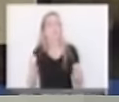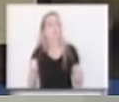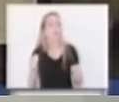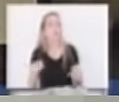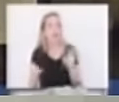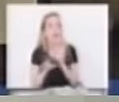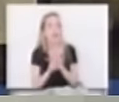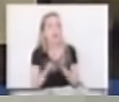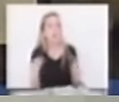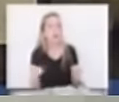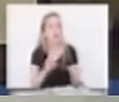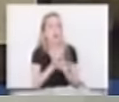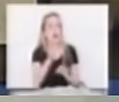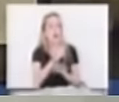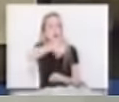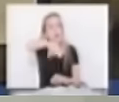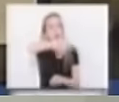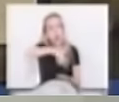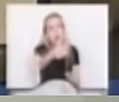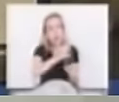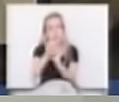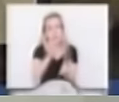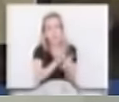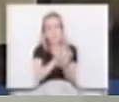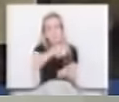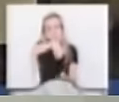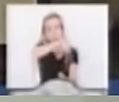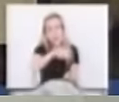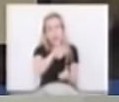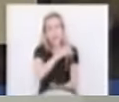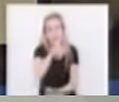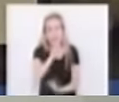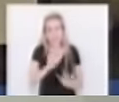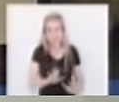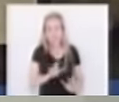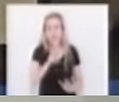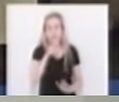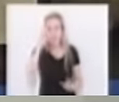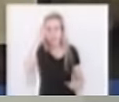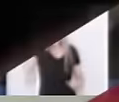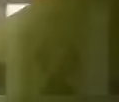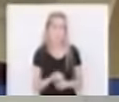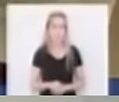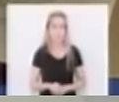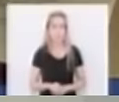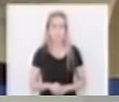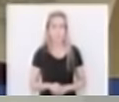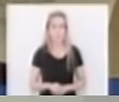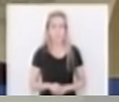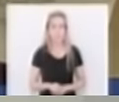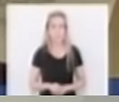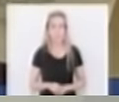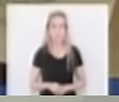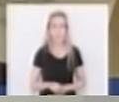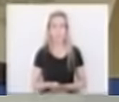el tope vigente y autorizó a las inmobiliarias a fijar libremente por contrato el monto de sus honorarios y de los gastos. Rige la